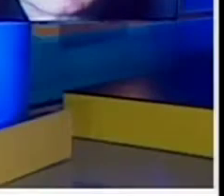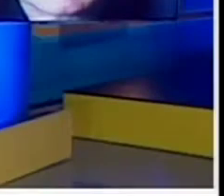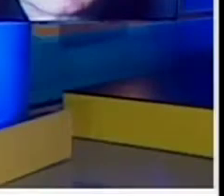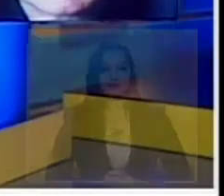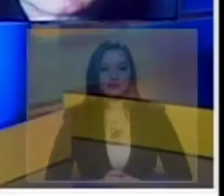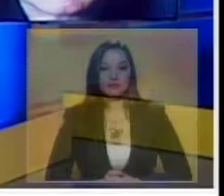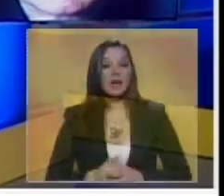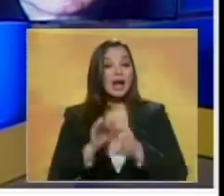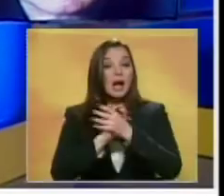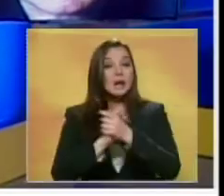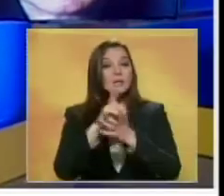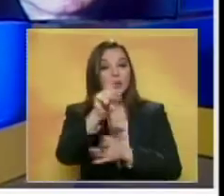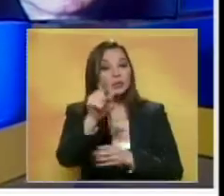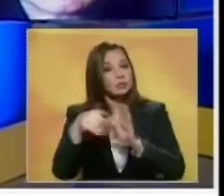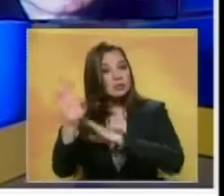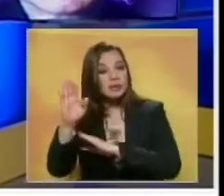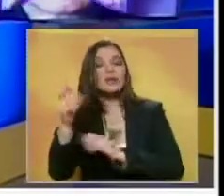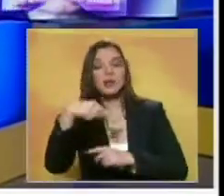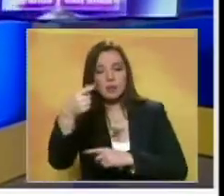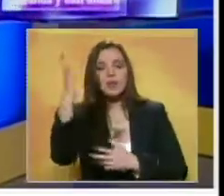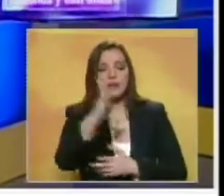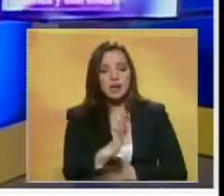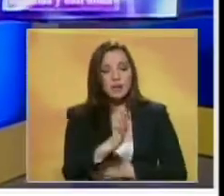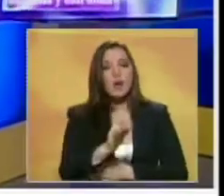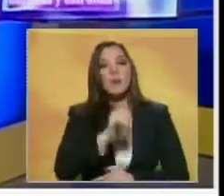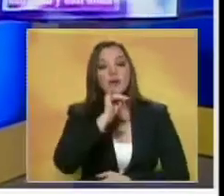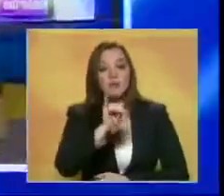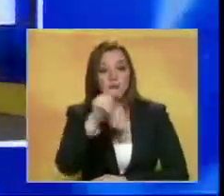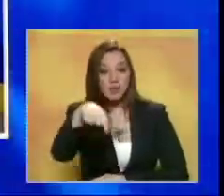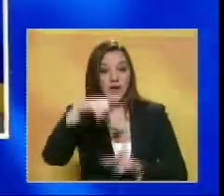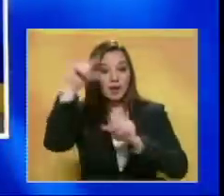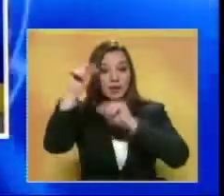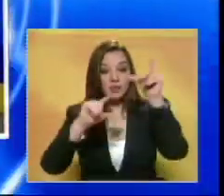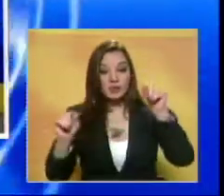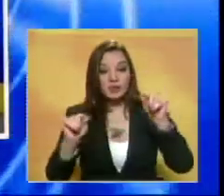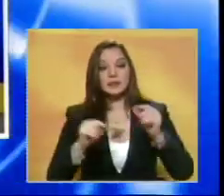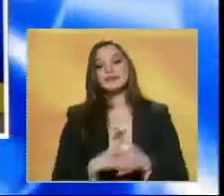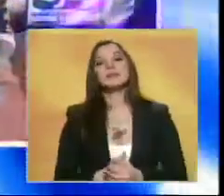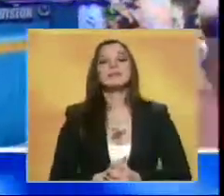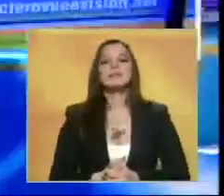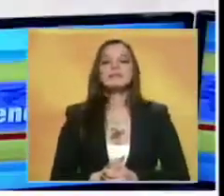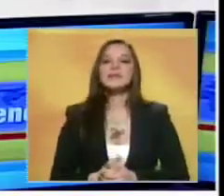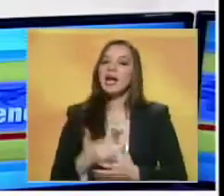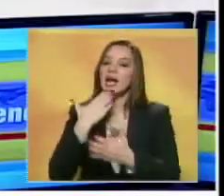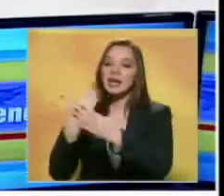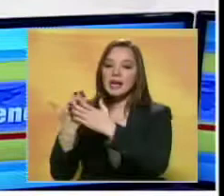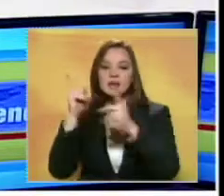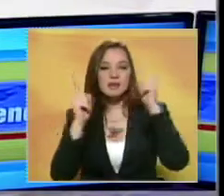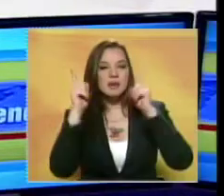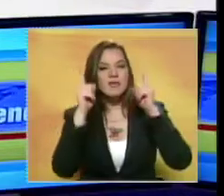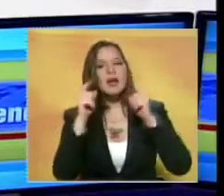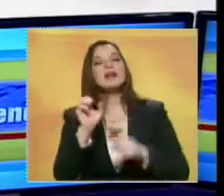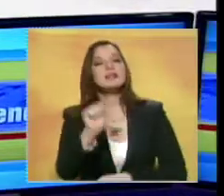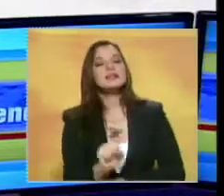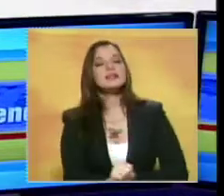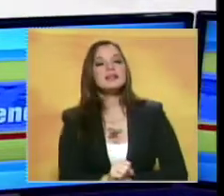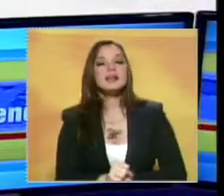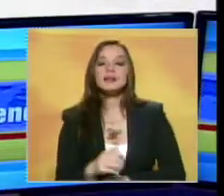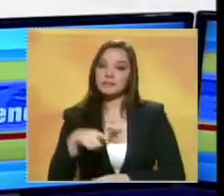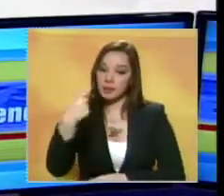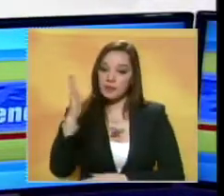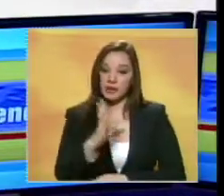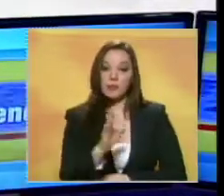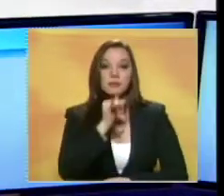Amigos, no se aparten porque en breve regresamos con mucho más aquí en Estrenos y Estrellas. Muchísimas gracias, Micbelis, así es. Volveremos